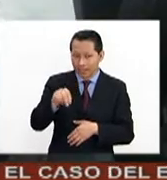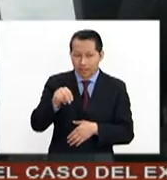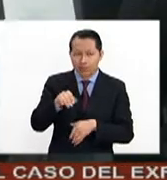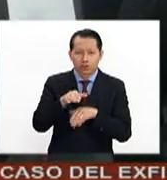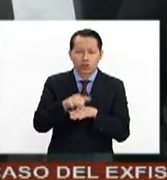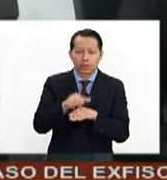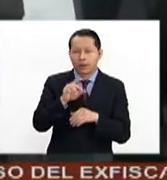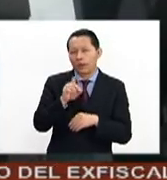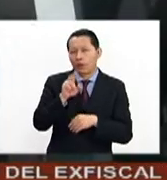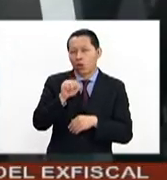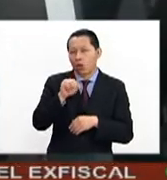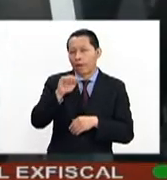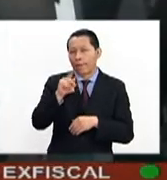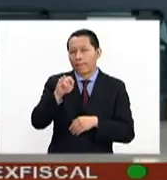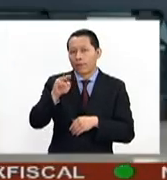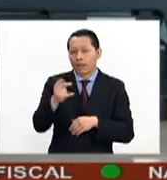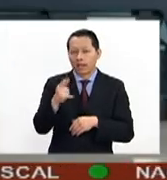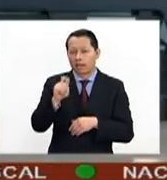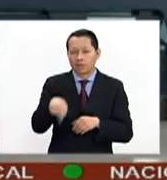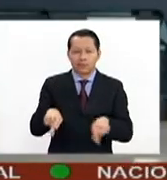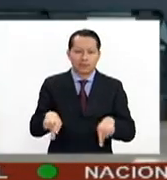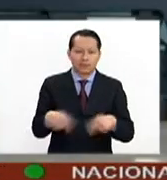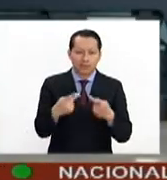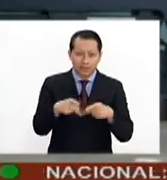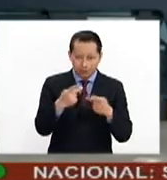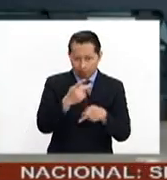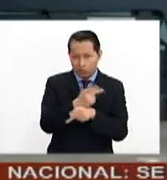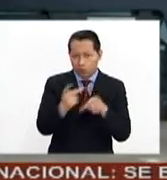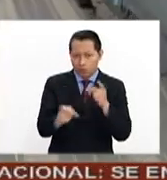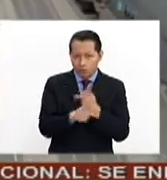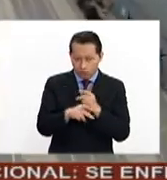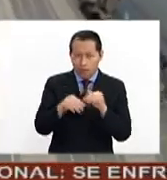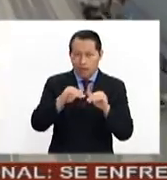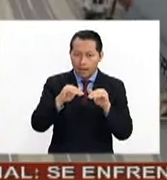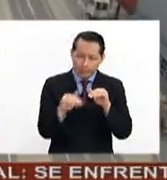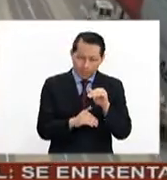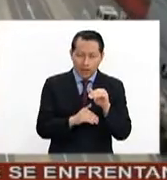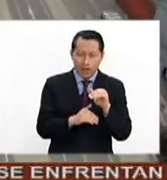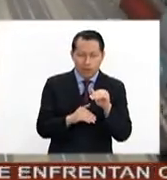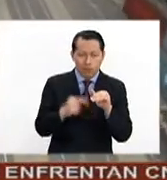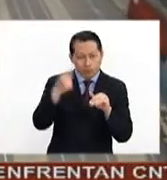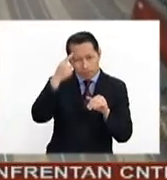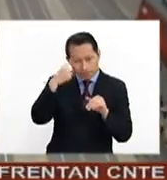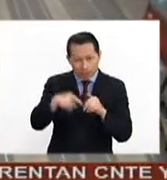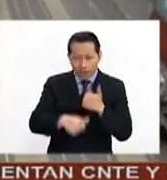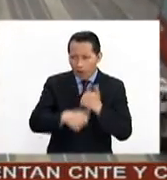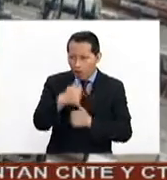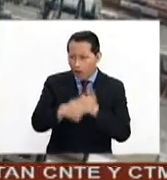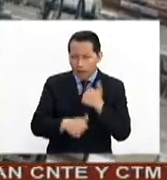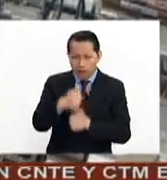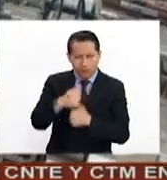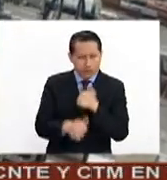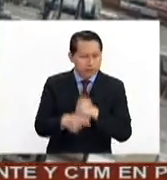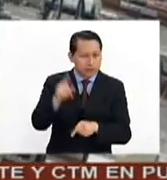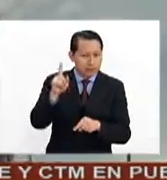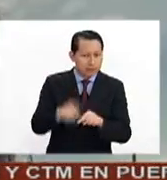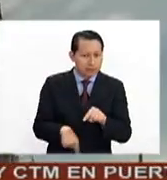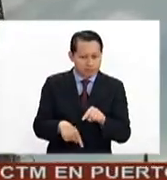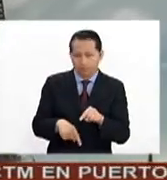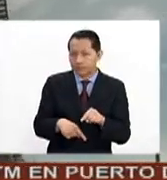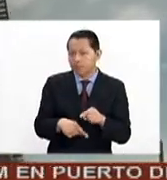de dumping, es decir, vender un producto por debajo de su precio normal para eliminar la competencia, así